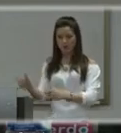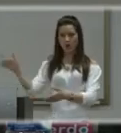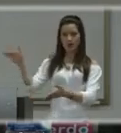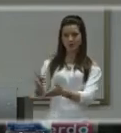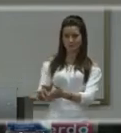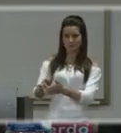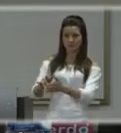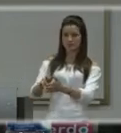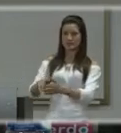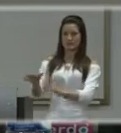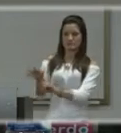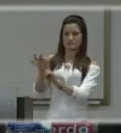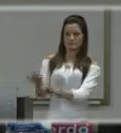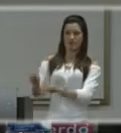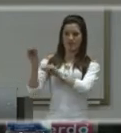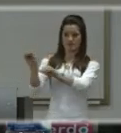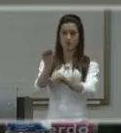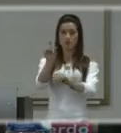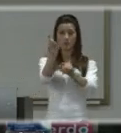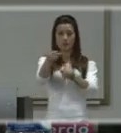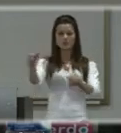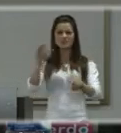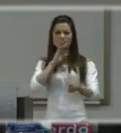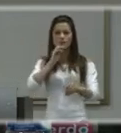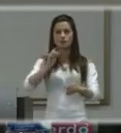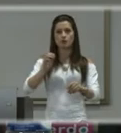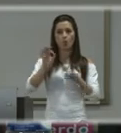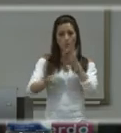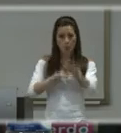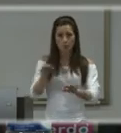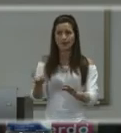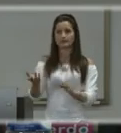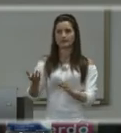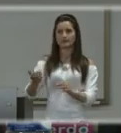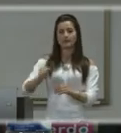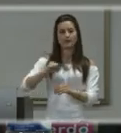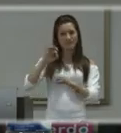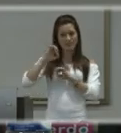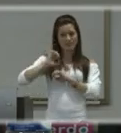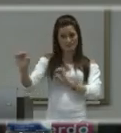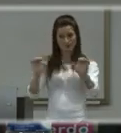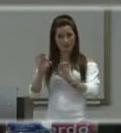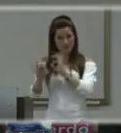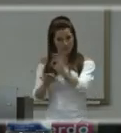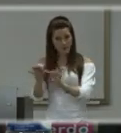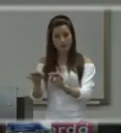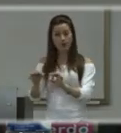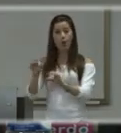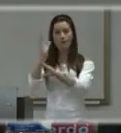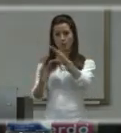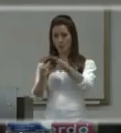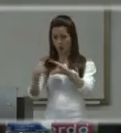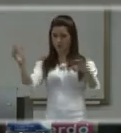realizar talleres con jueces, defensores y procuradores, porque ella podía